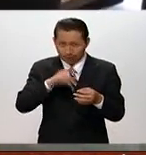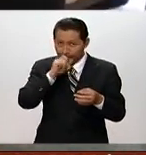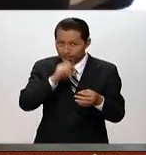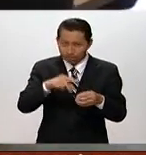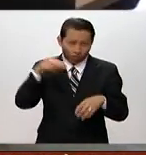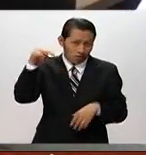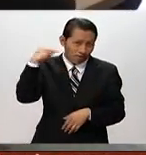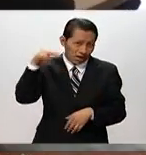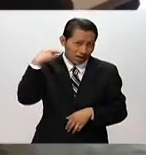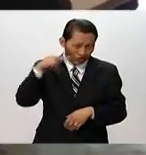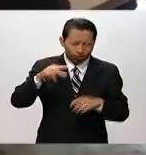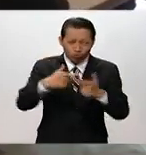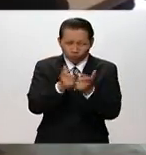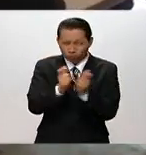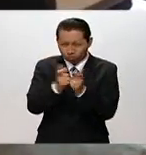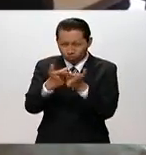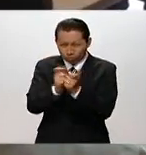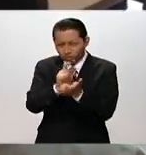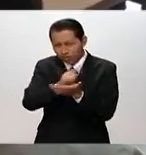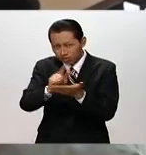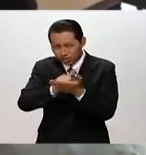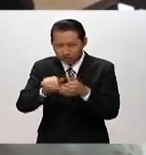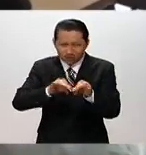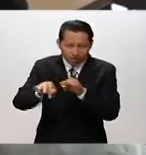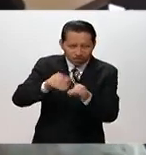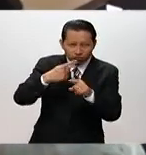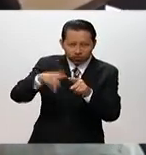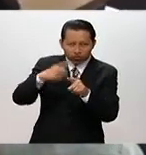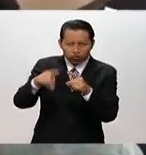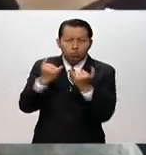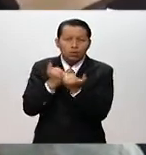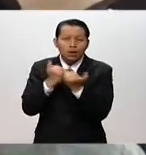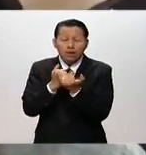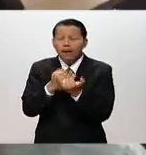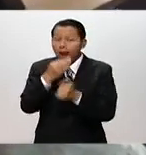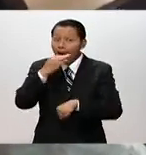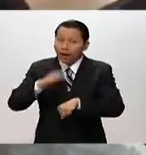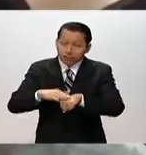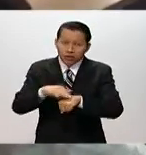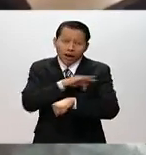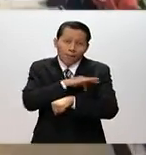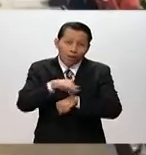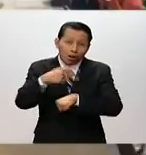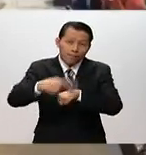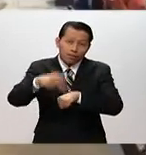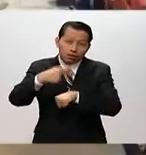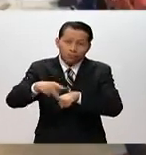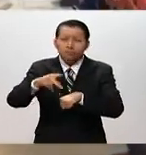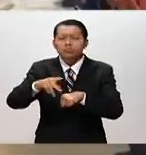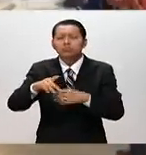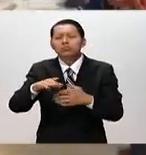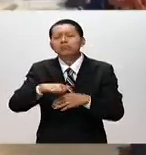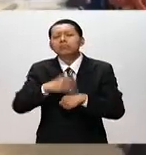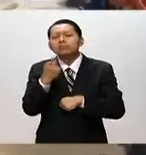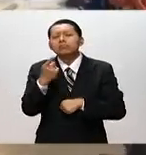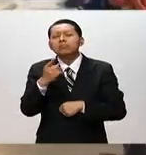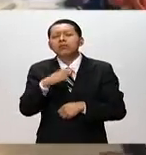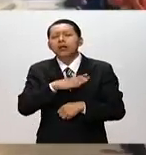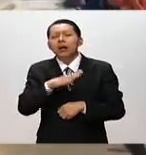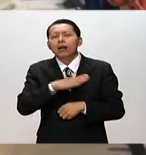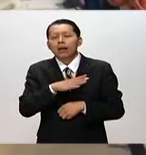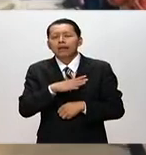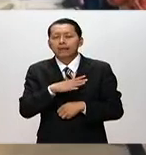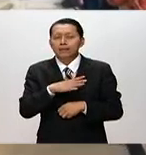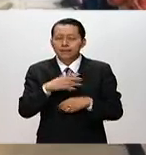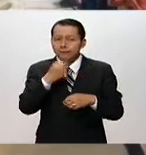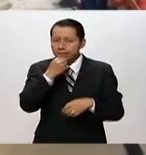Veracruz y estaban marcando incluso la posibilidad o riesgo potencial de que se tenga que postergar